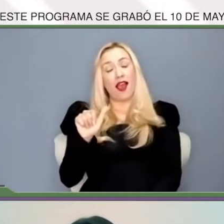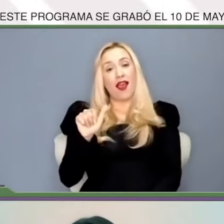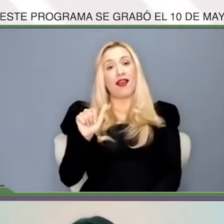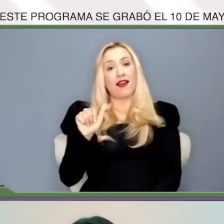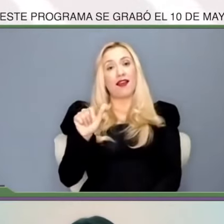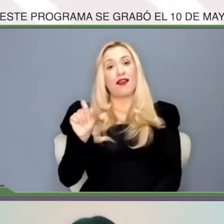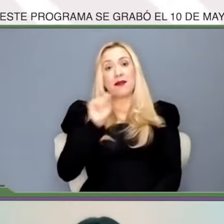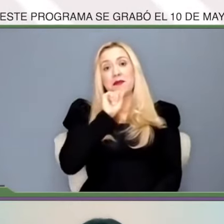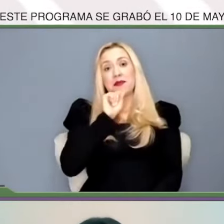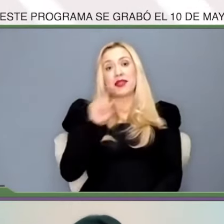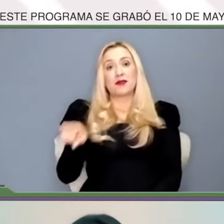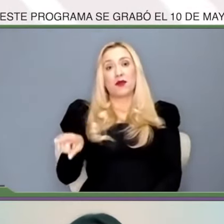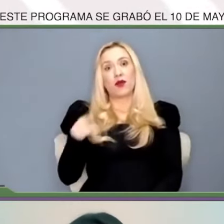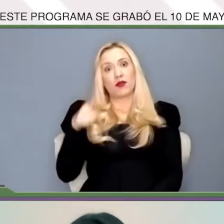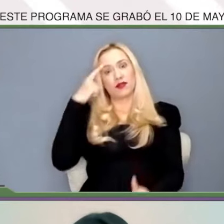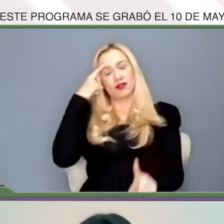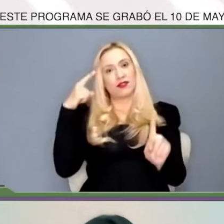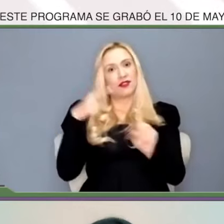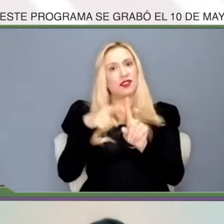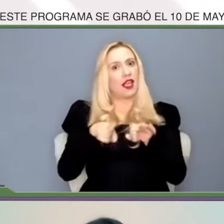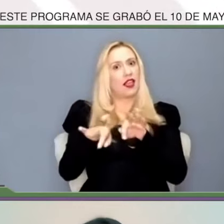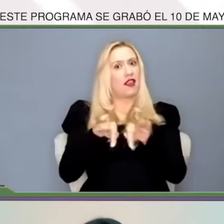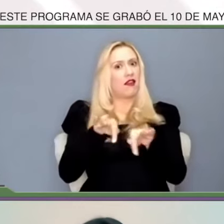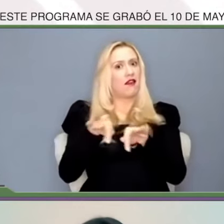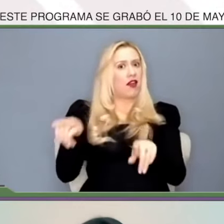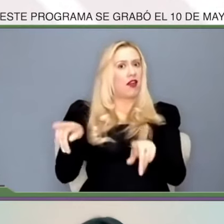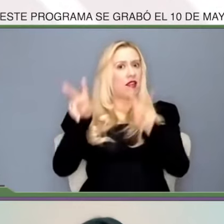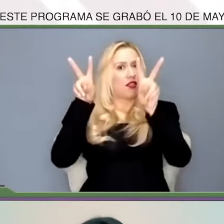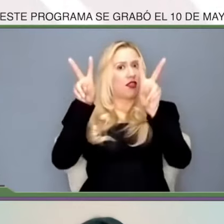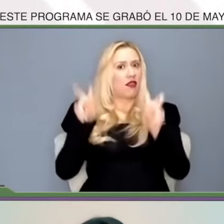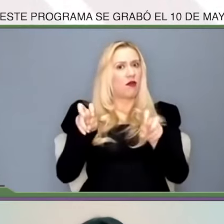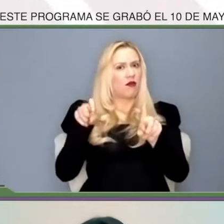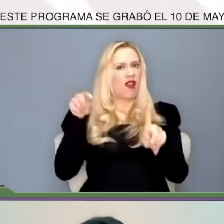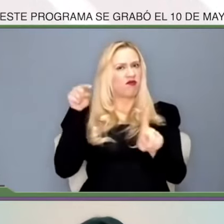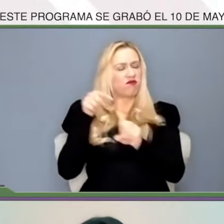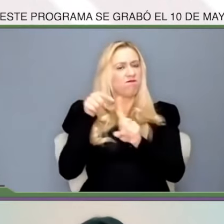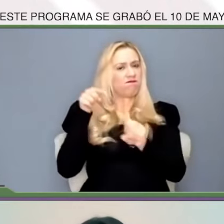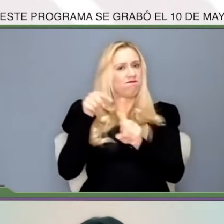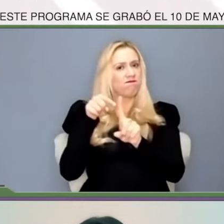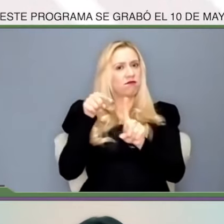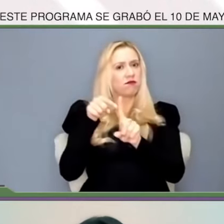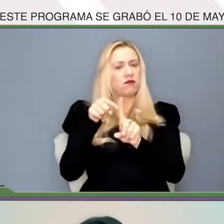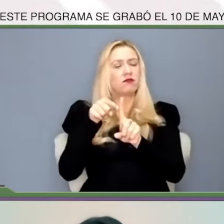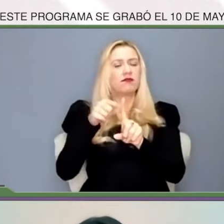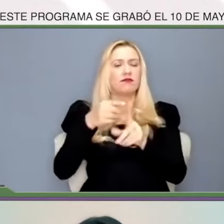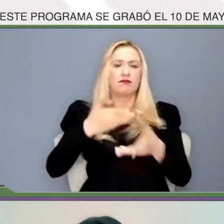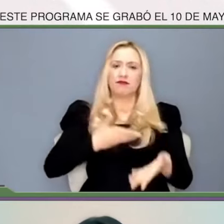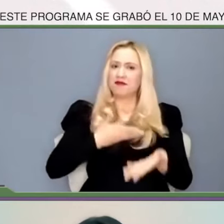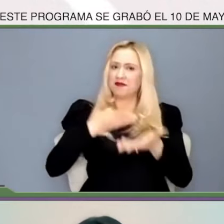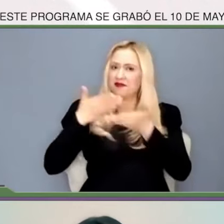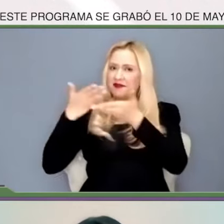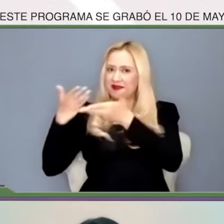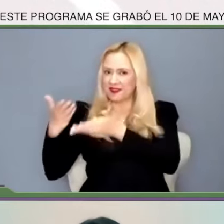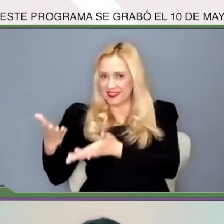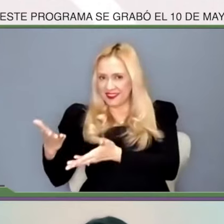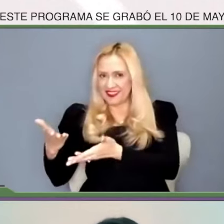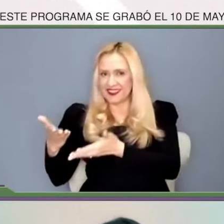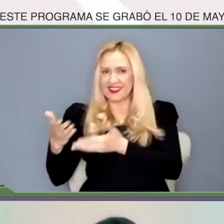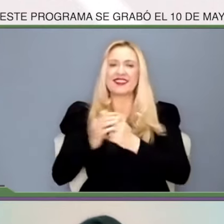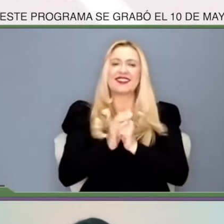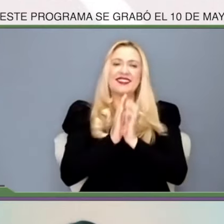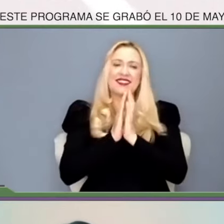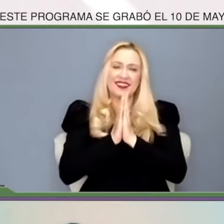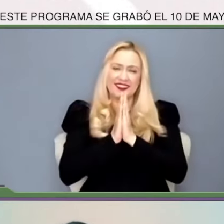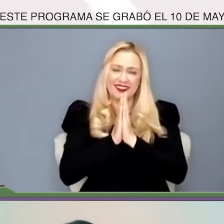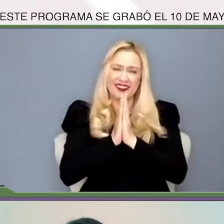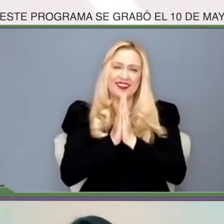una de las áreas de trabajo en las que ya también pone el acento, pero no voy a decir qué vas a decir.